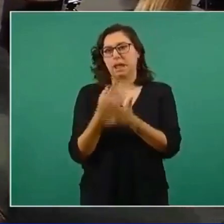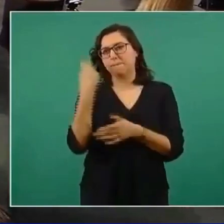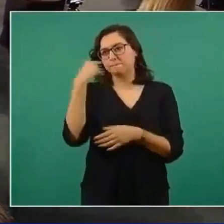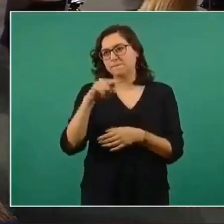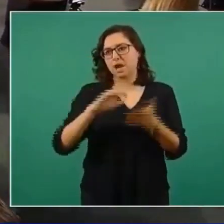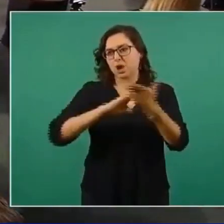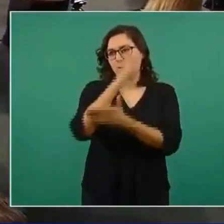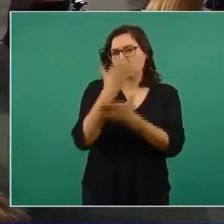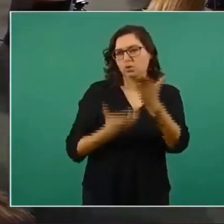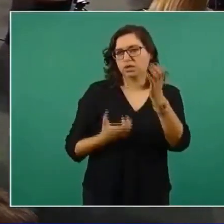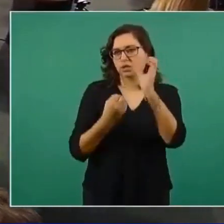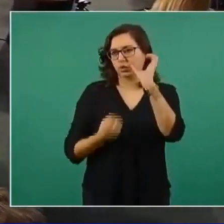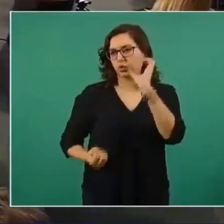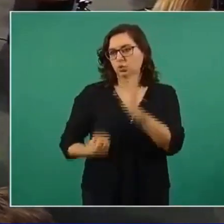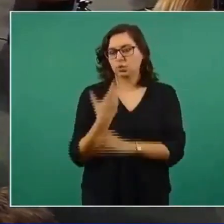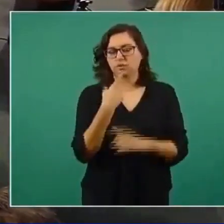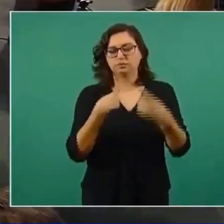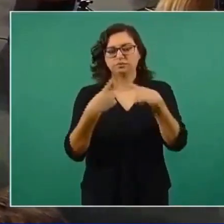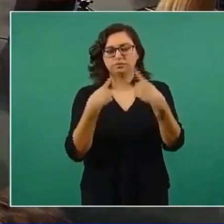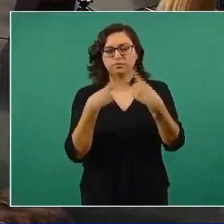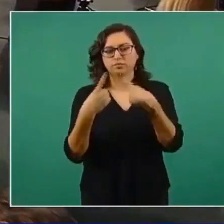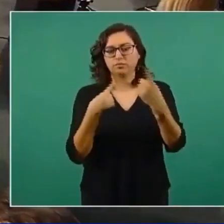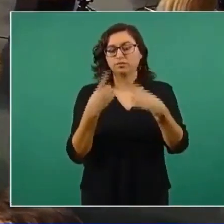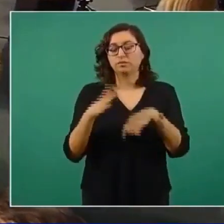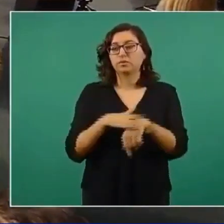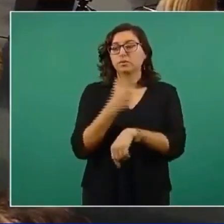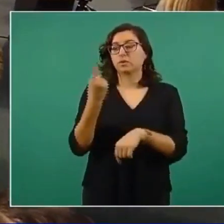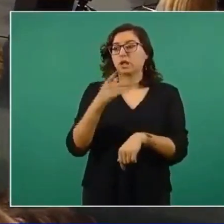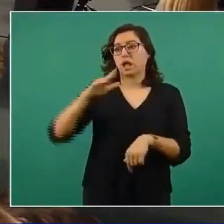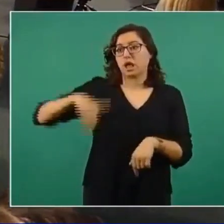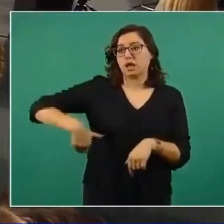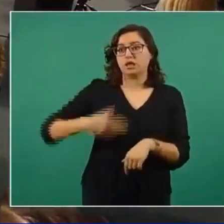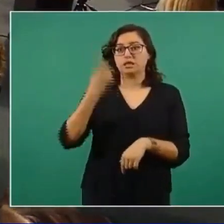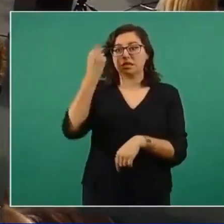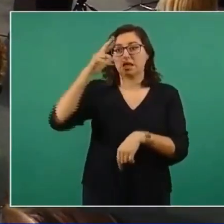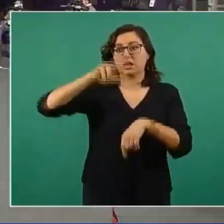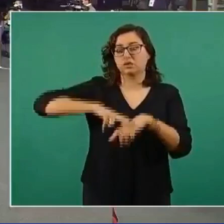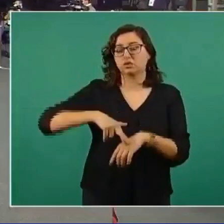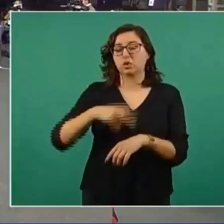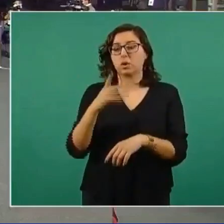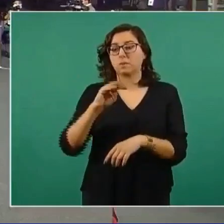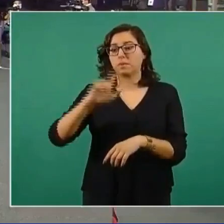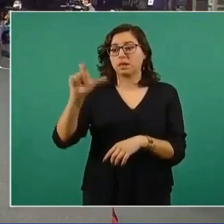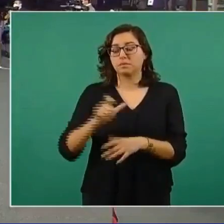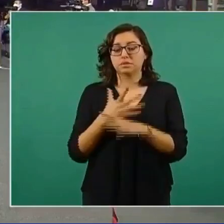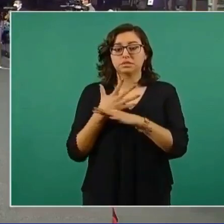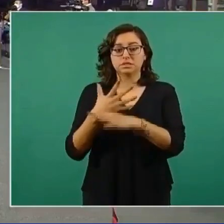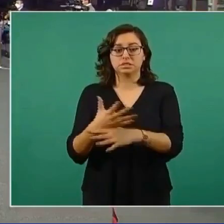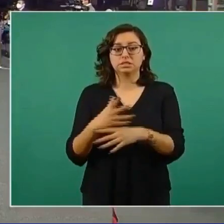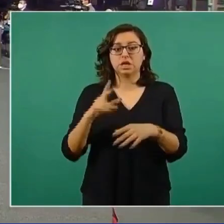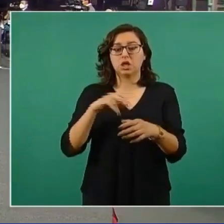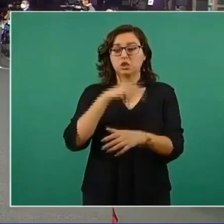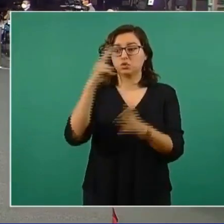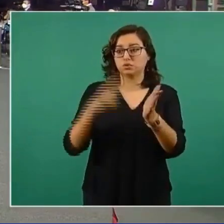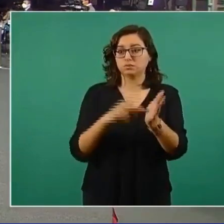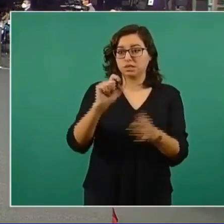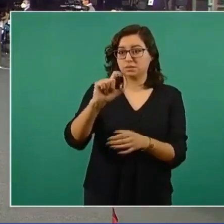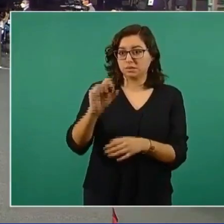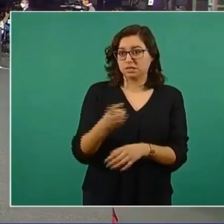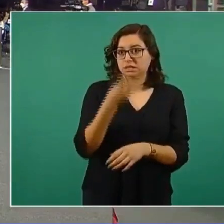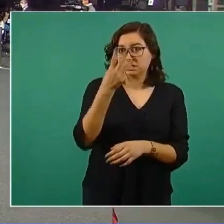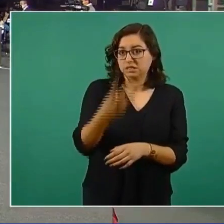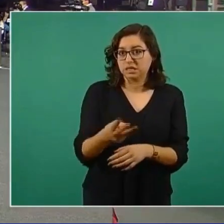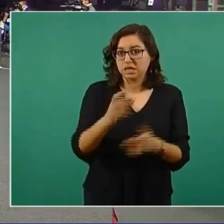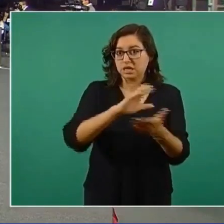de Texas? Decía el director de Pemex que en el 2023 se vencía un contrato. No sé si ese contrato era solo